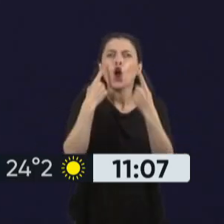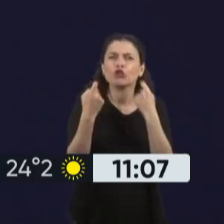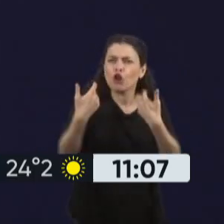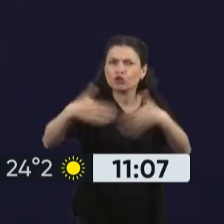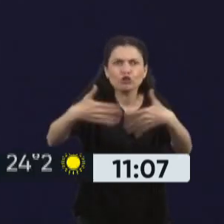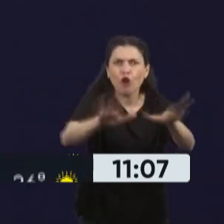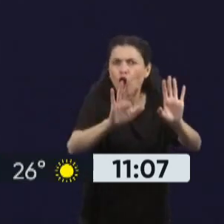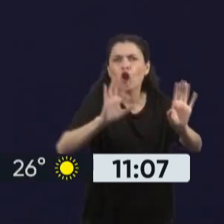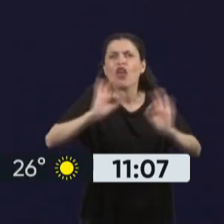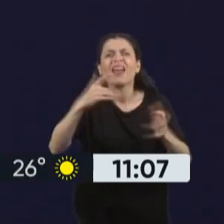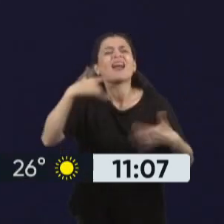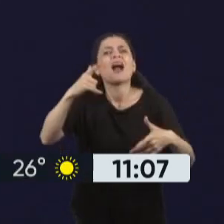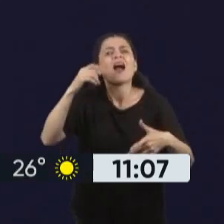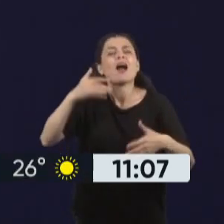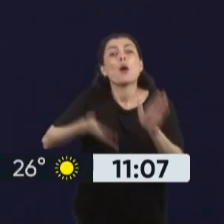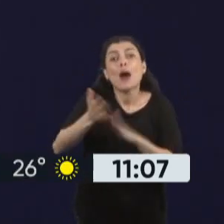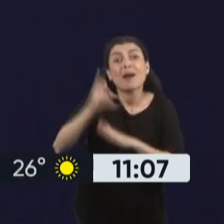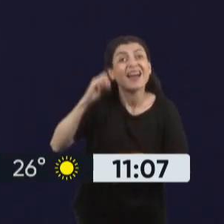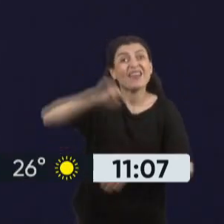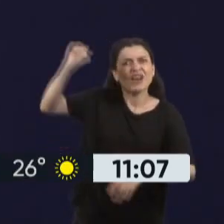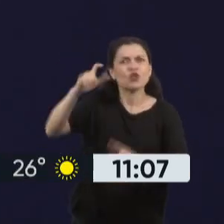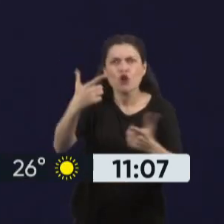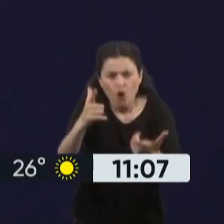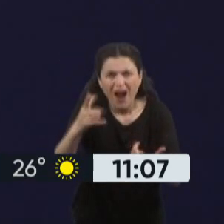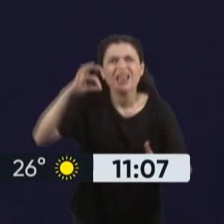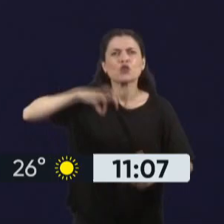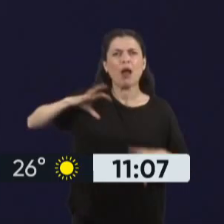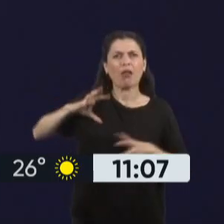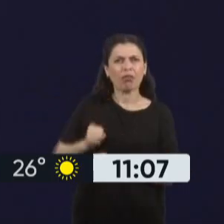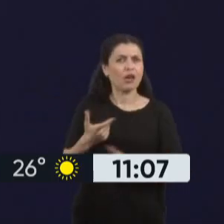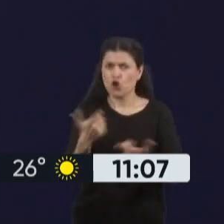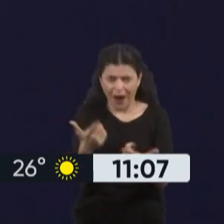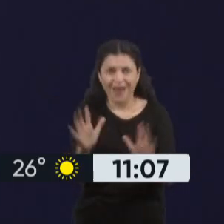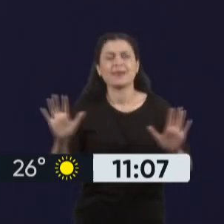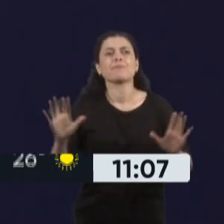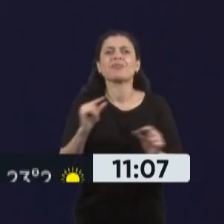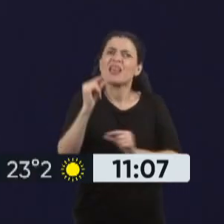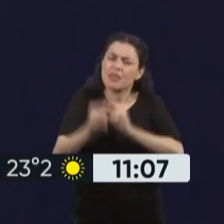una hiperinflación que licúa salarios reales, sin expropiación,